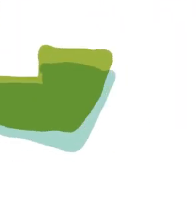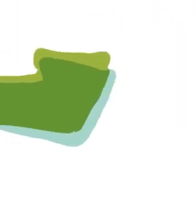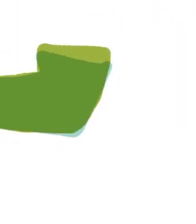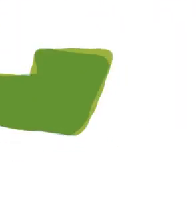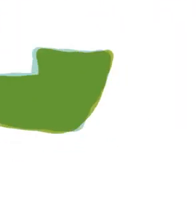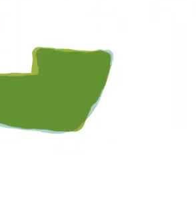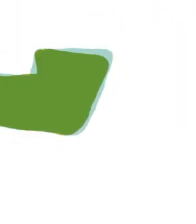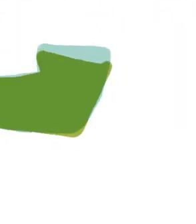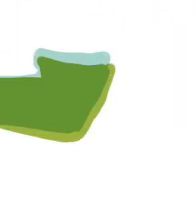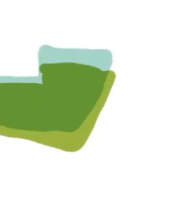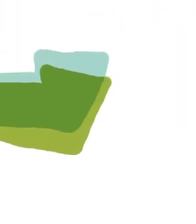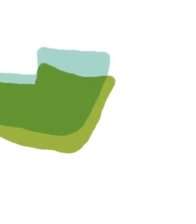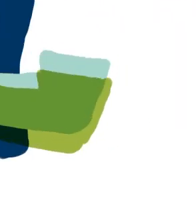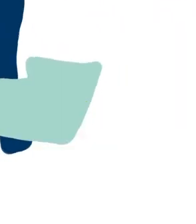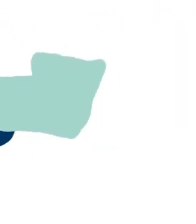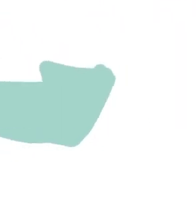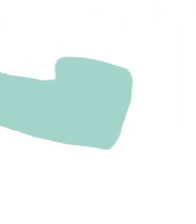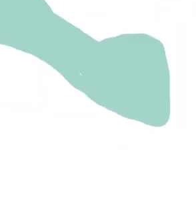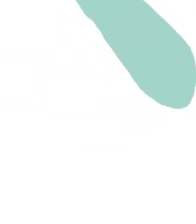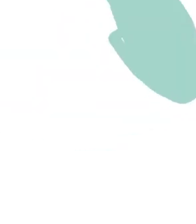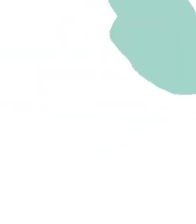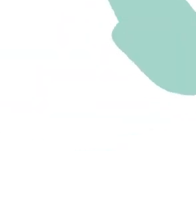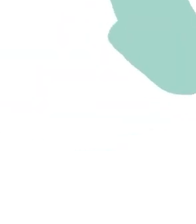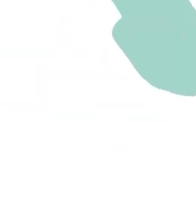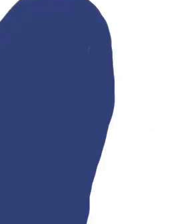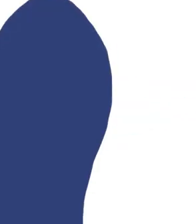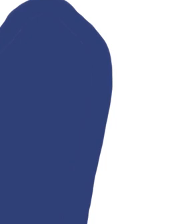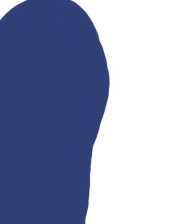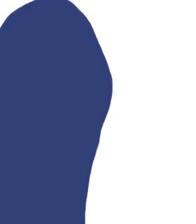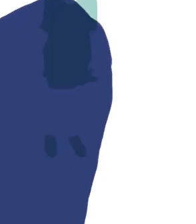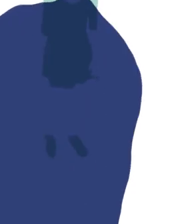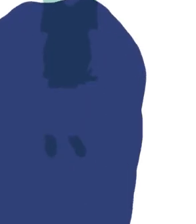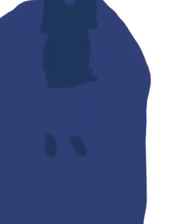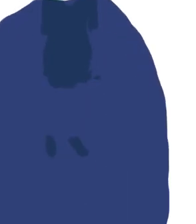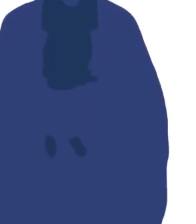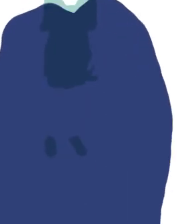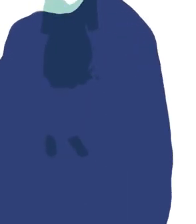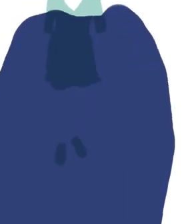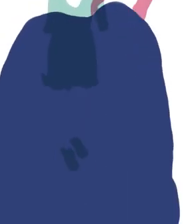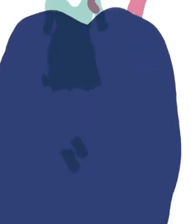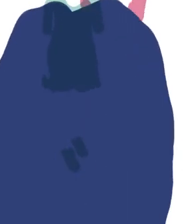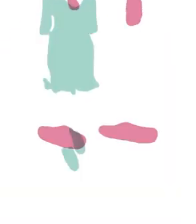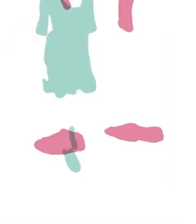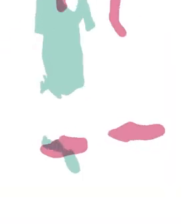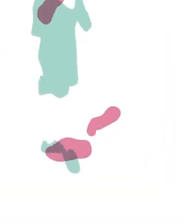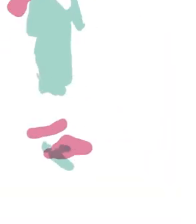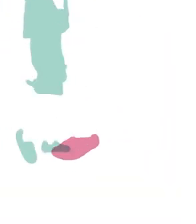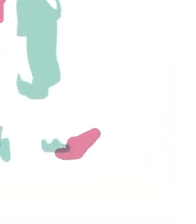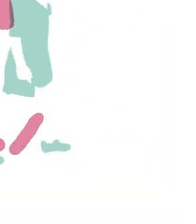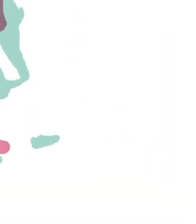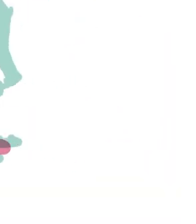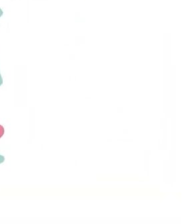rodaje. Que la vida pase en el rodaje.